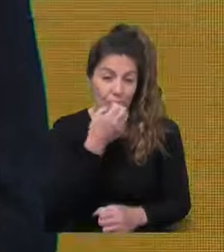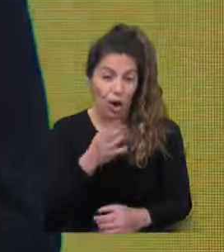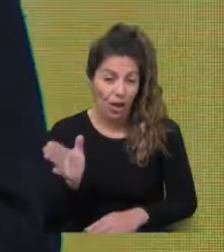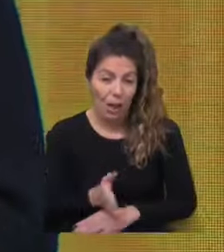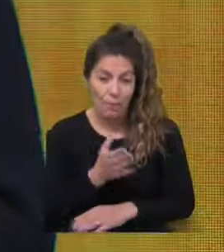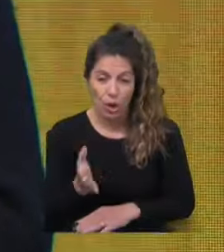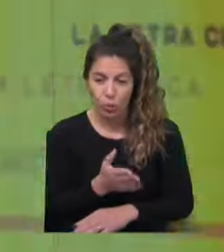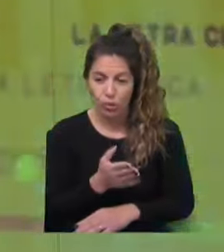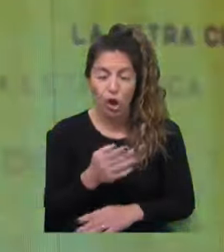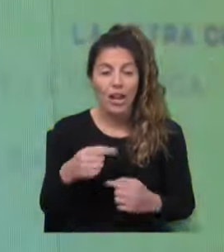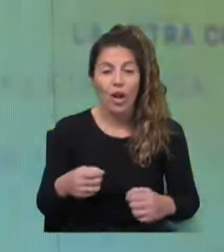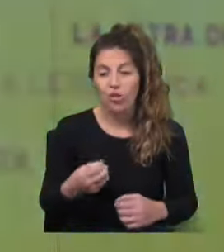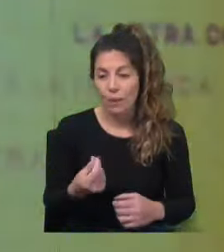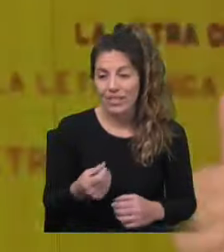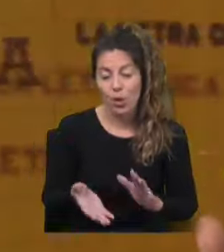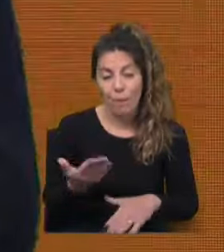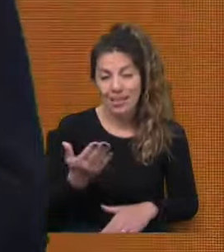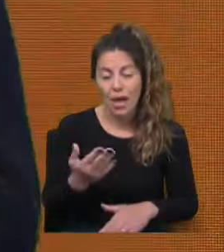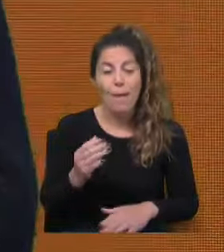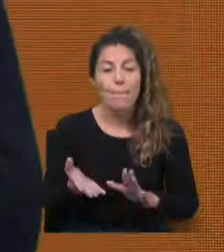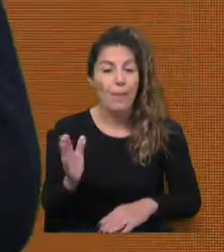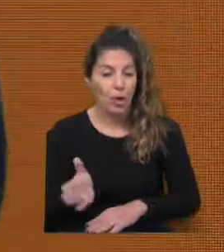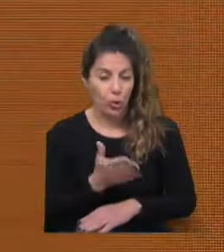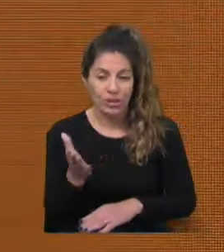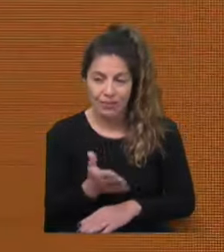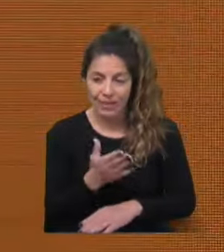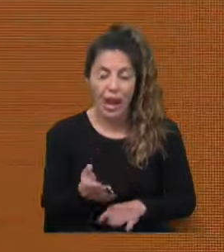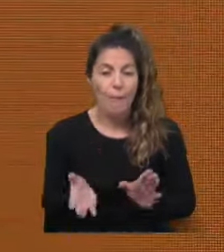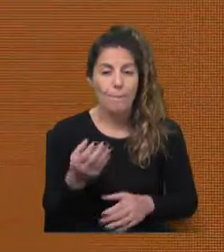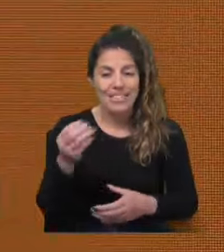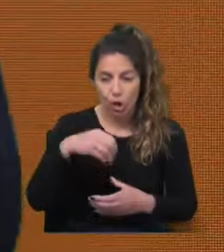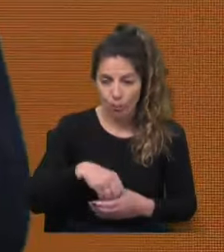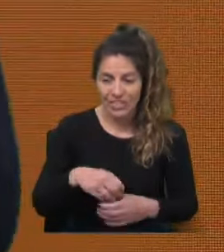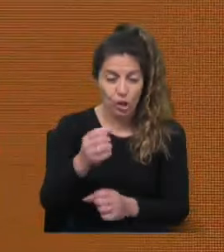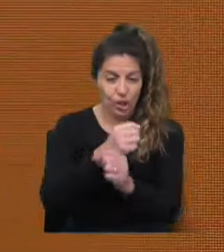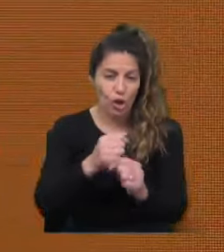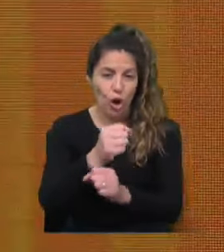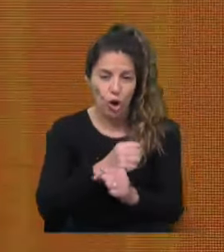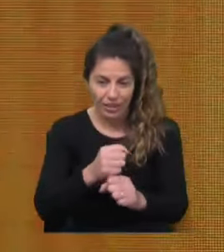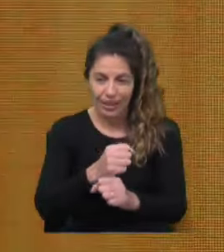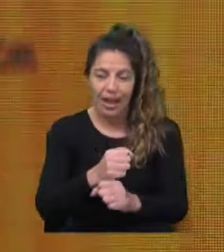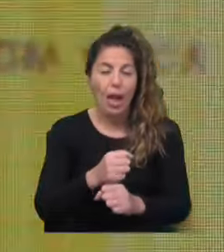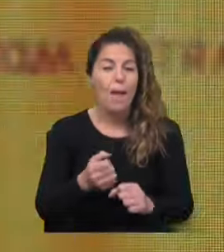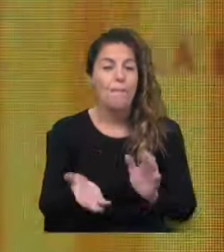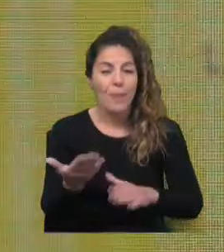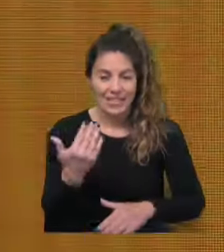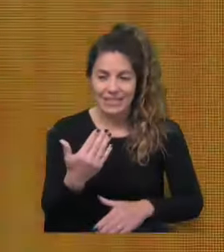producto. Claro, porque las cosas valen más. Porque hay más productividad, porque hay más incorporación tecnológica, hay